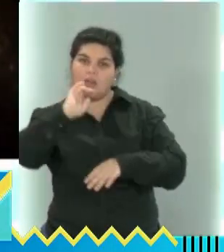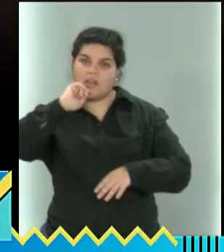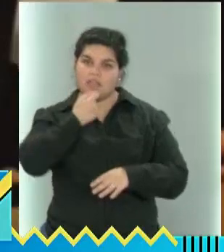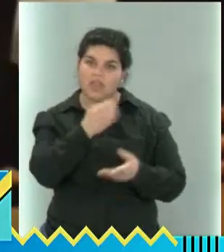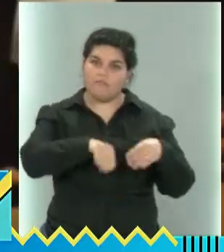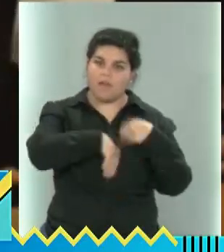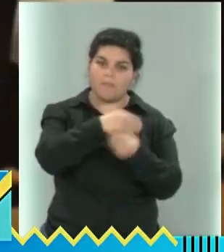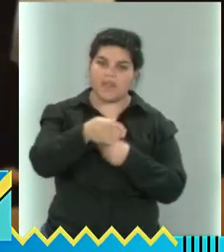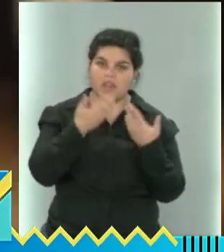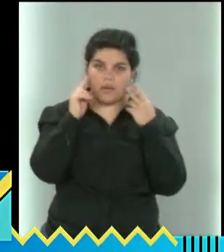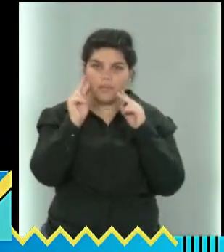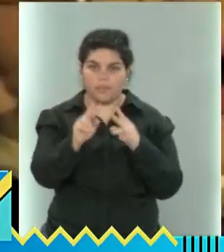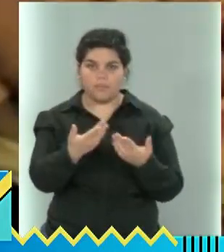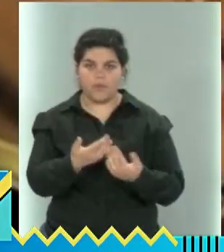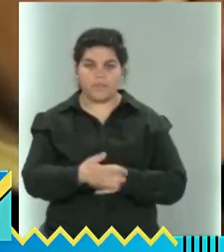familia.